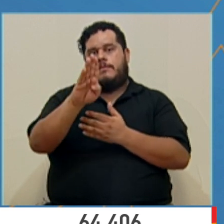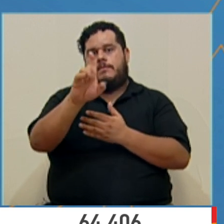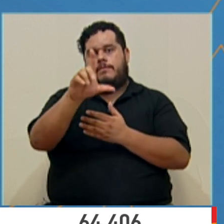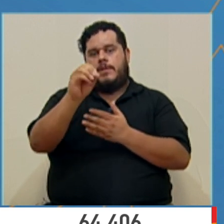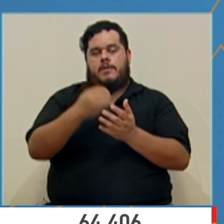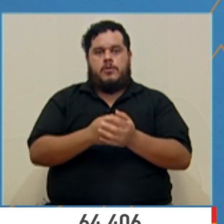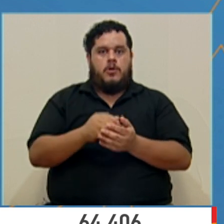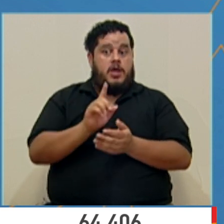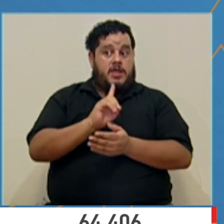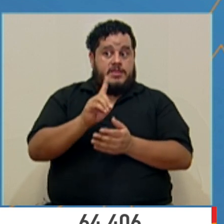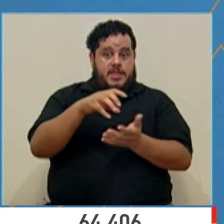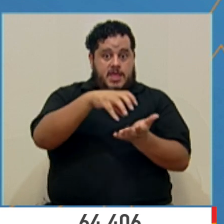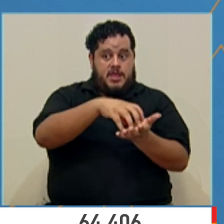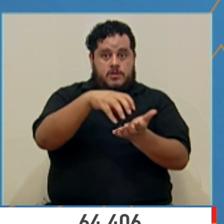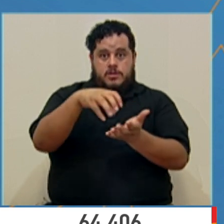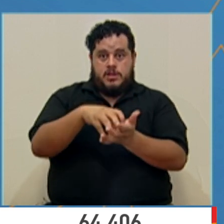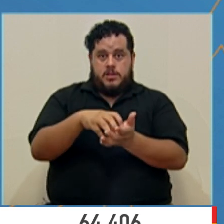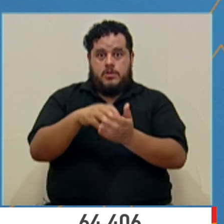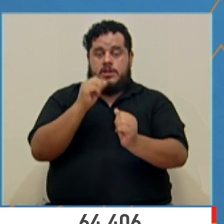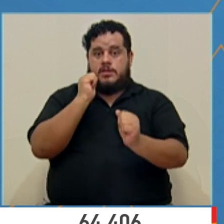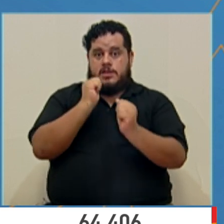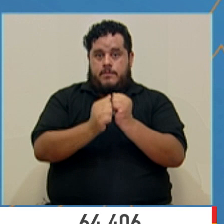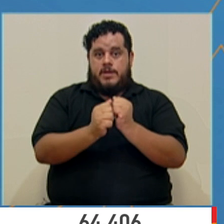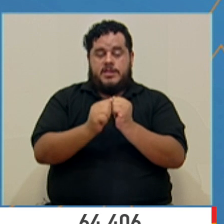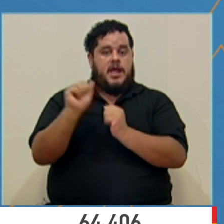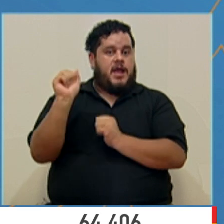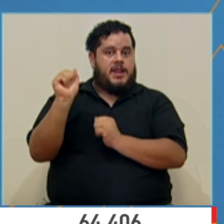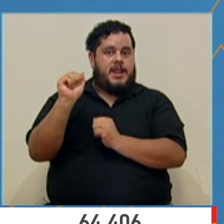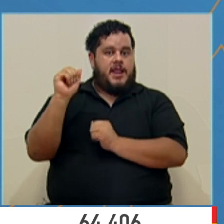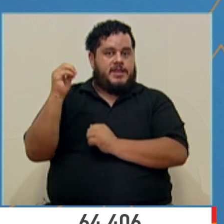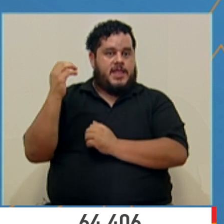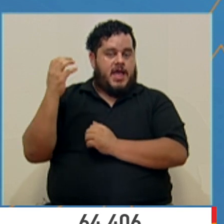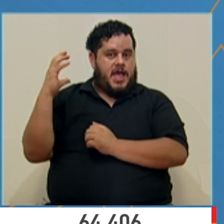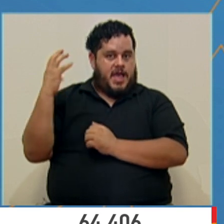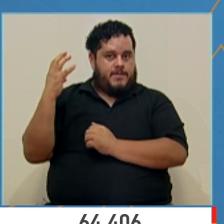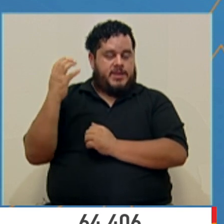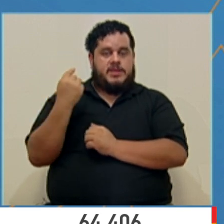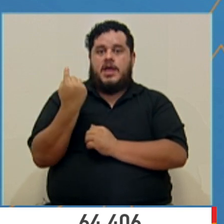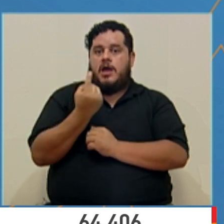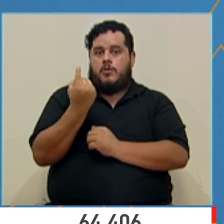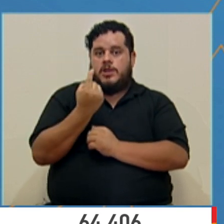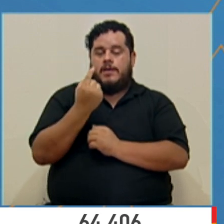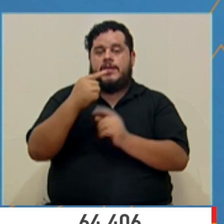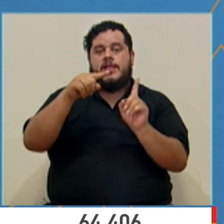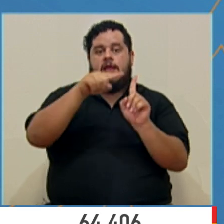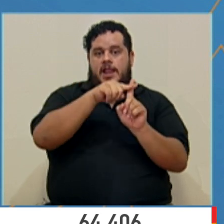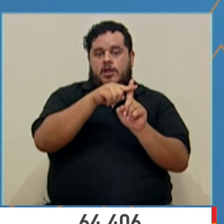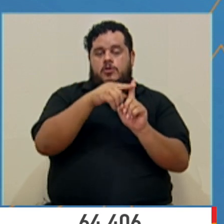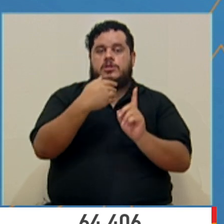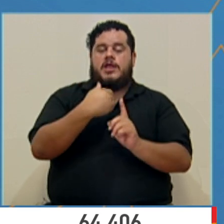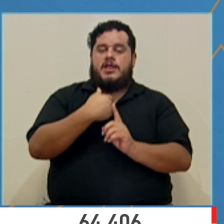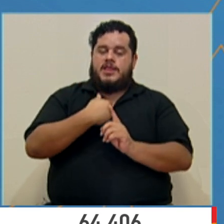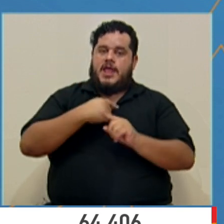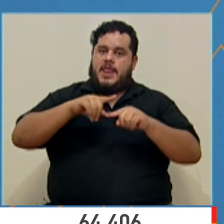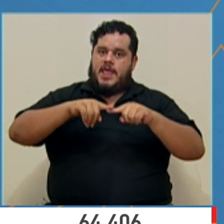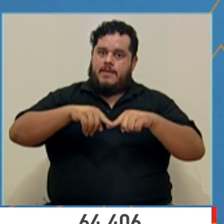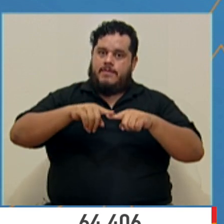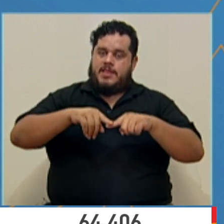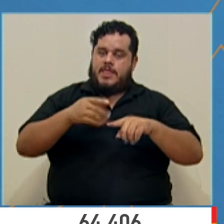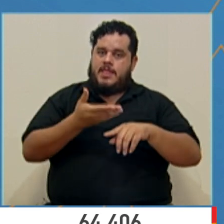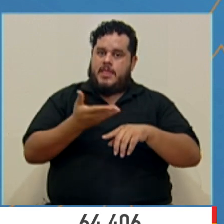Asimismo, de los cantones que pasan a la alerta amarilla, únicamente La Cruz mantiene pendiente